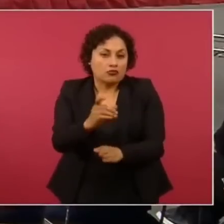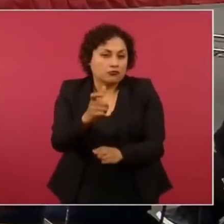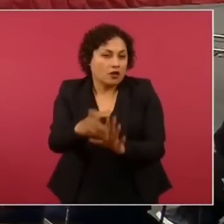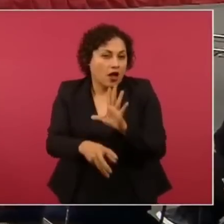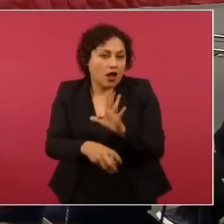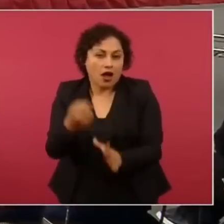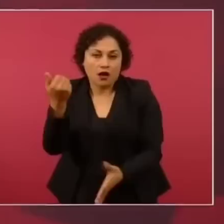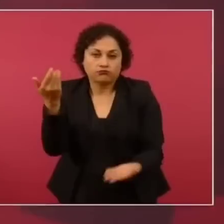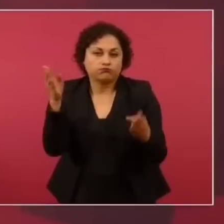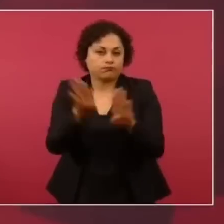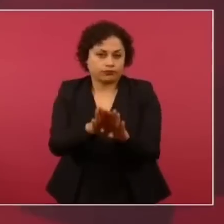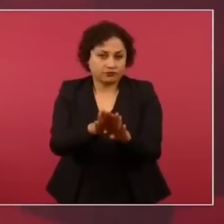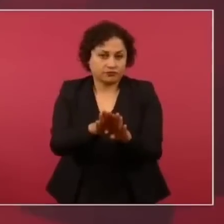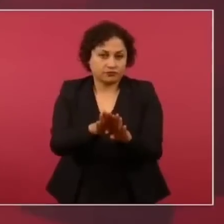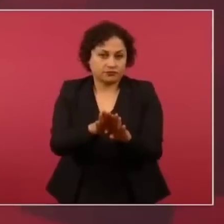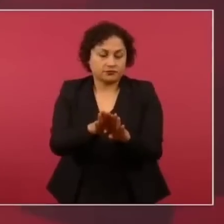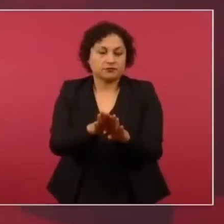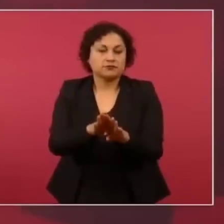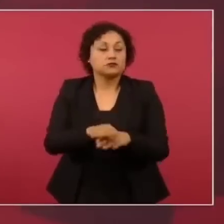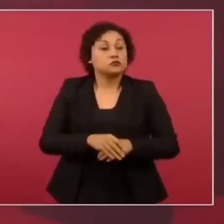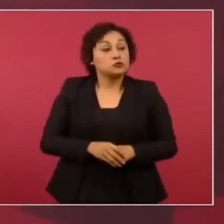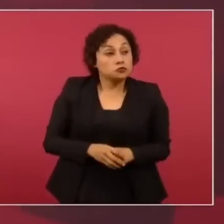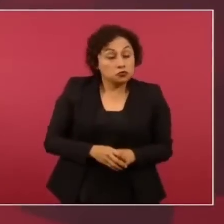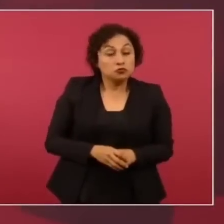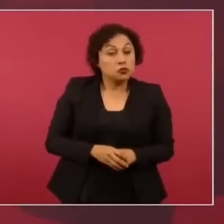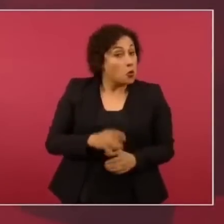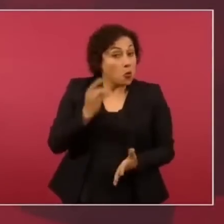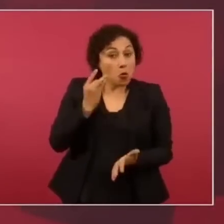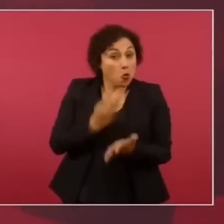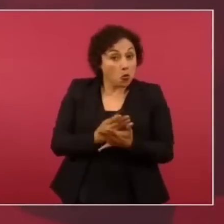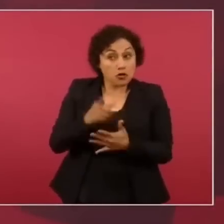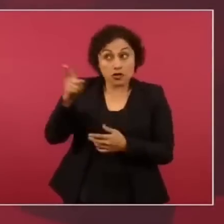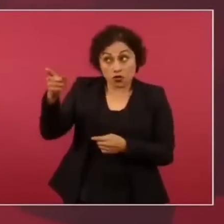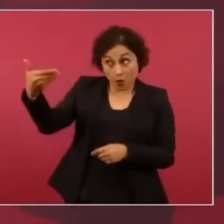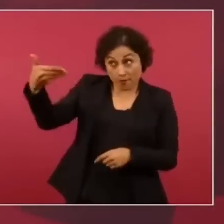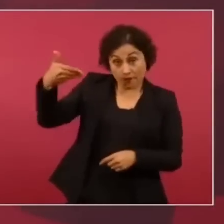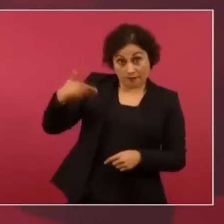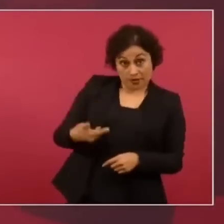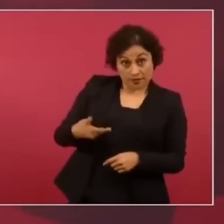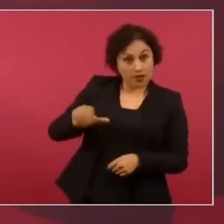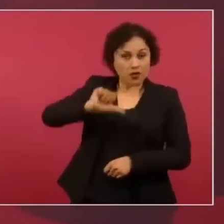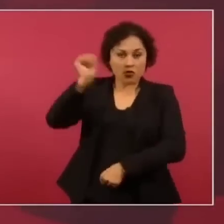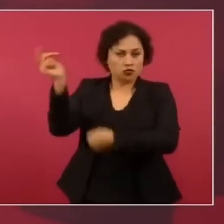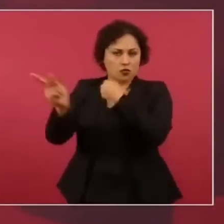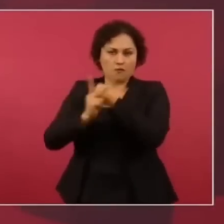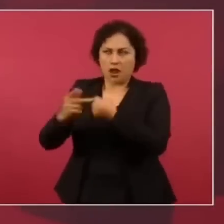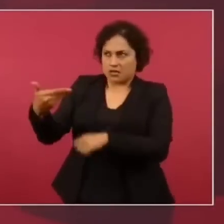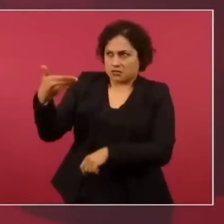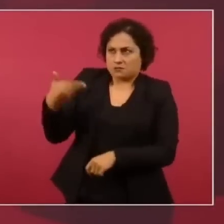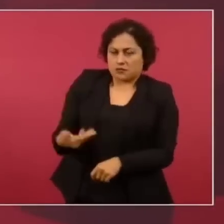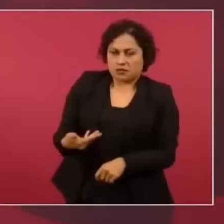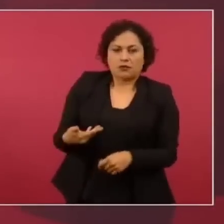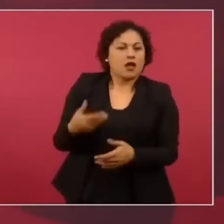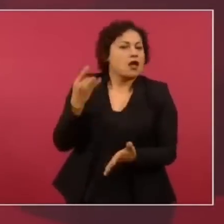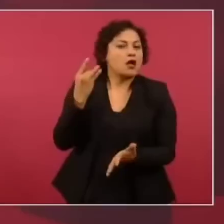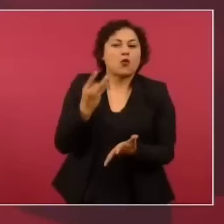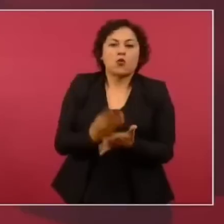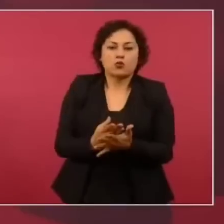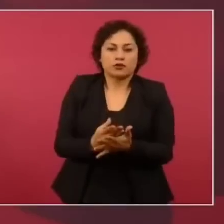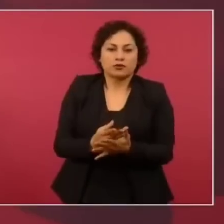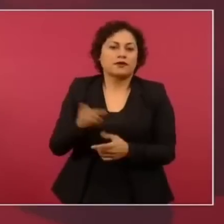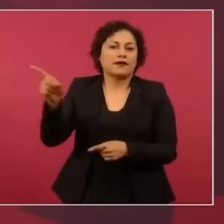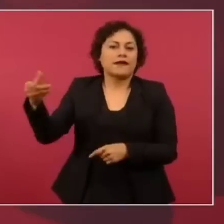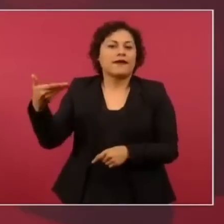Y luego hicieron otra que dice, pero no se trata de una solicitud etérea, tiene que decir nombre,